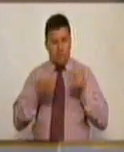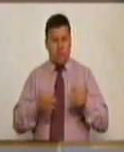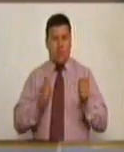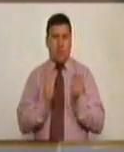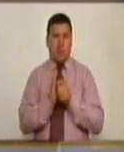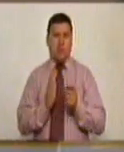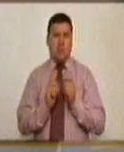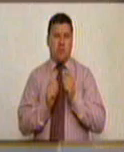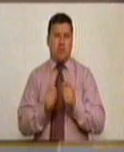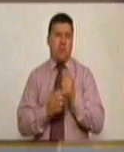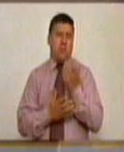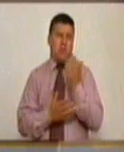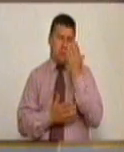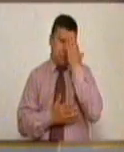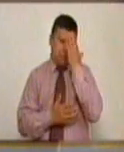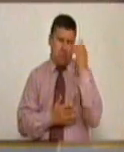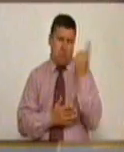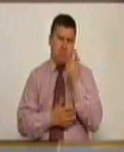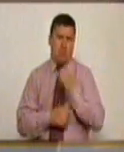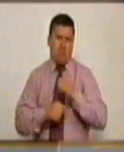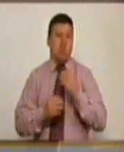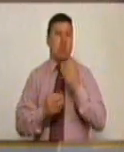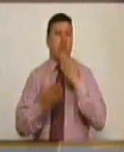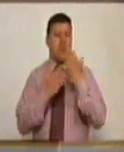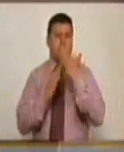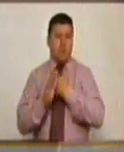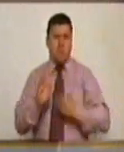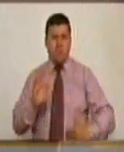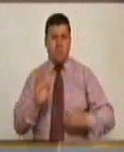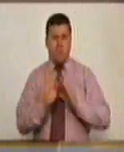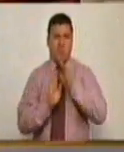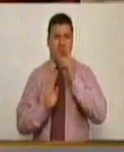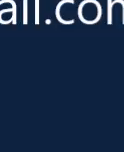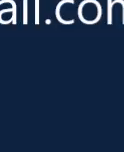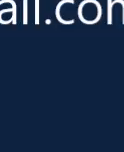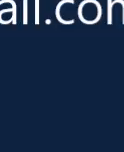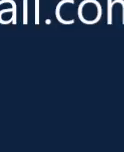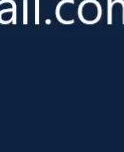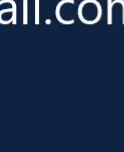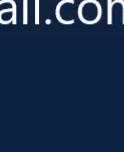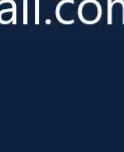que se quiera ejercer Muchas gracias señor presidente